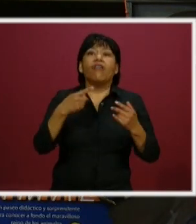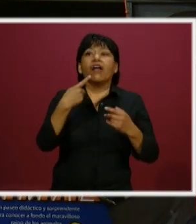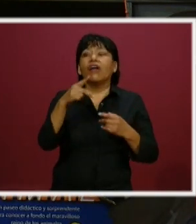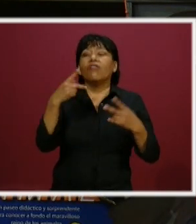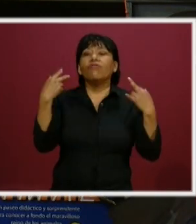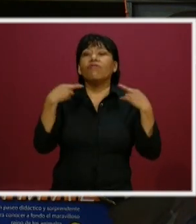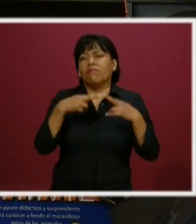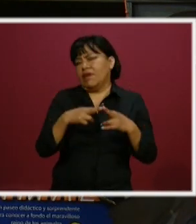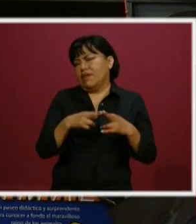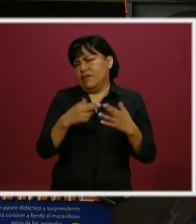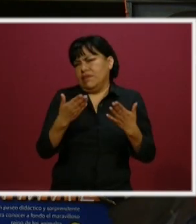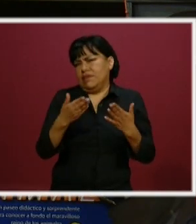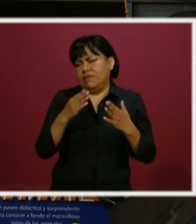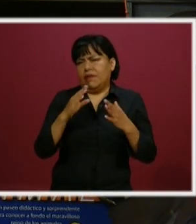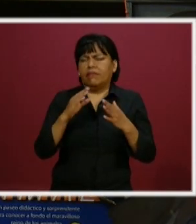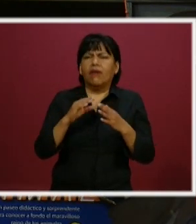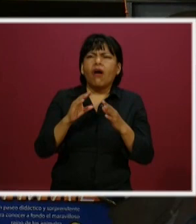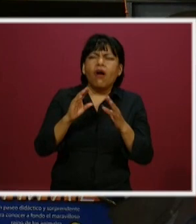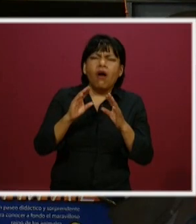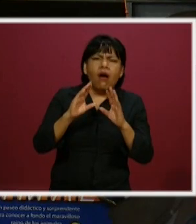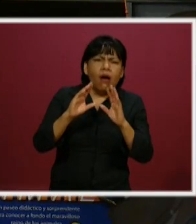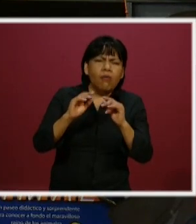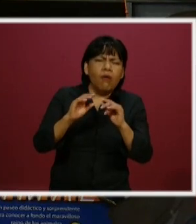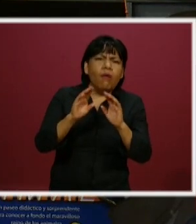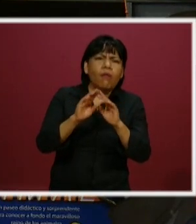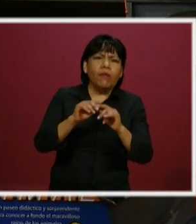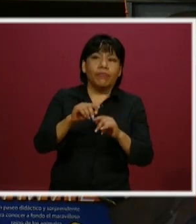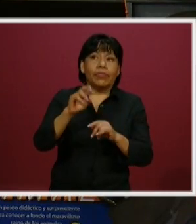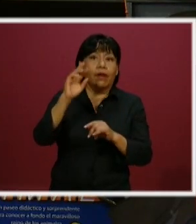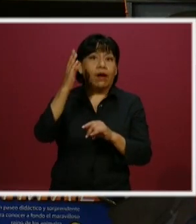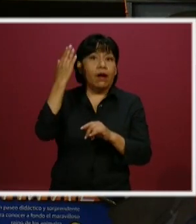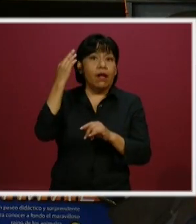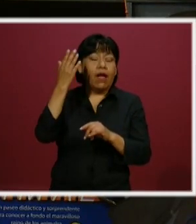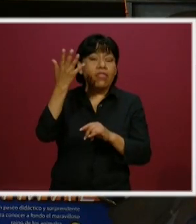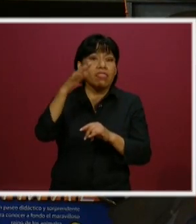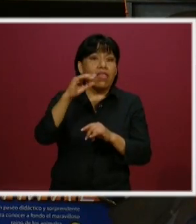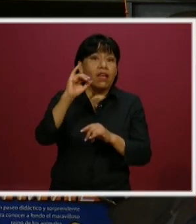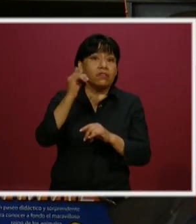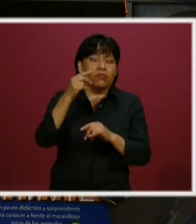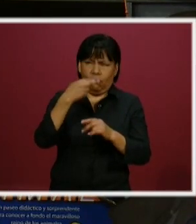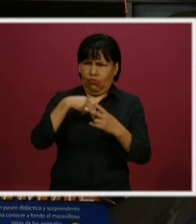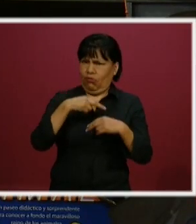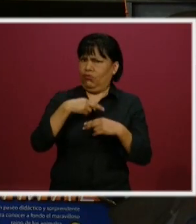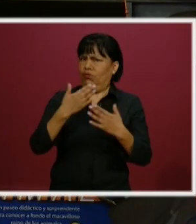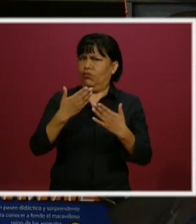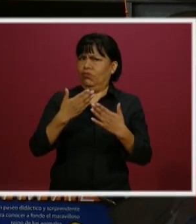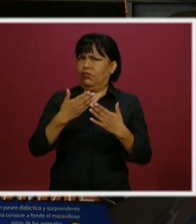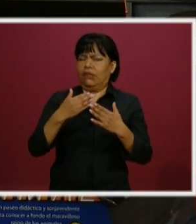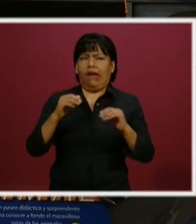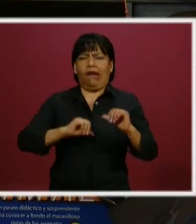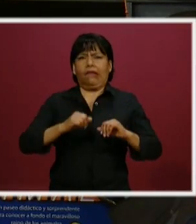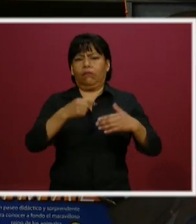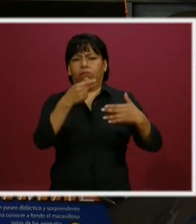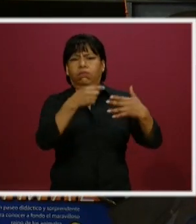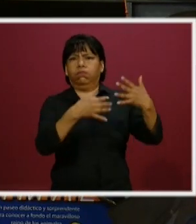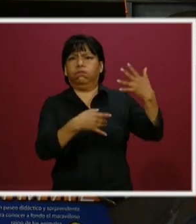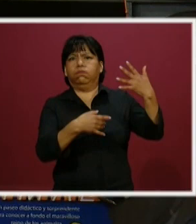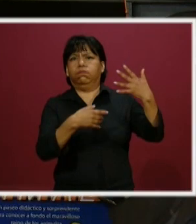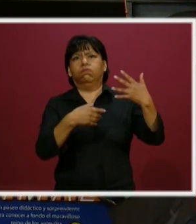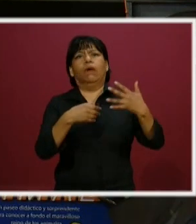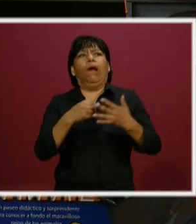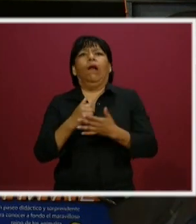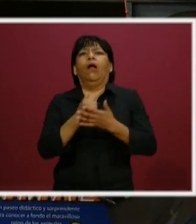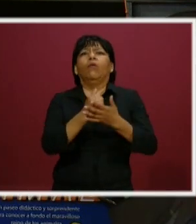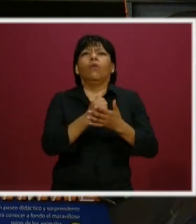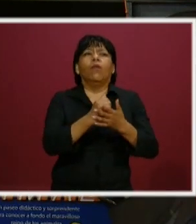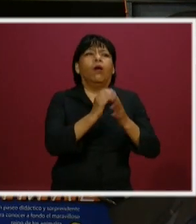cápsula bien como tú recordarás el pasado 10 de junio nosotros llevamos acciones a favor del medio